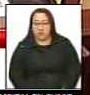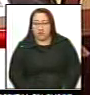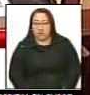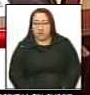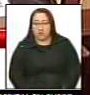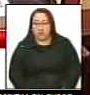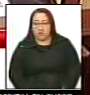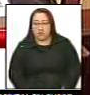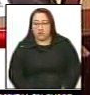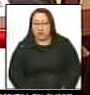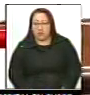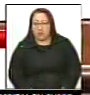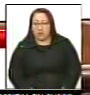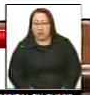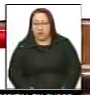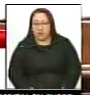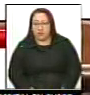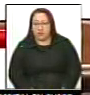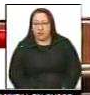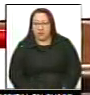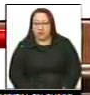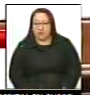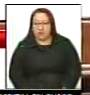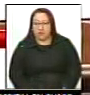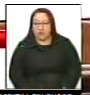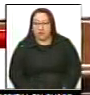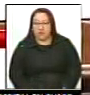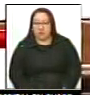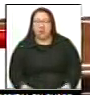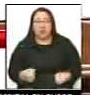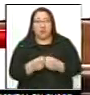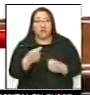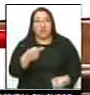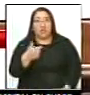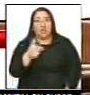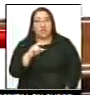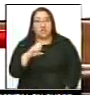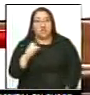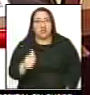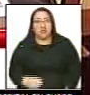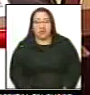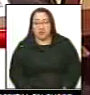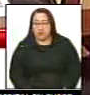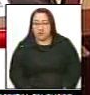¿No? Ok, vamos a avanzar. Tiene la palabra el congresista García Belaúnde.